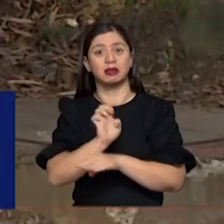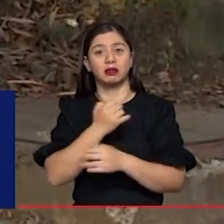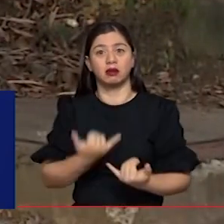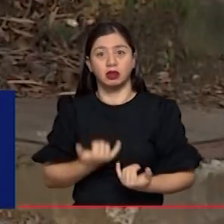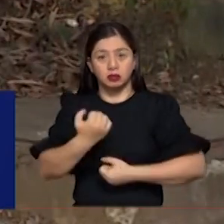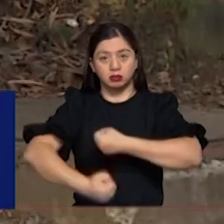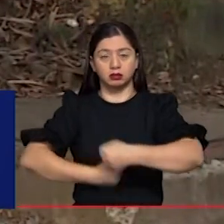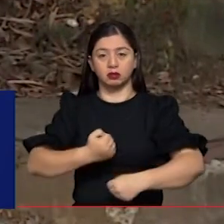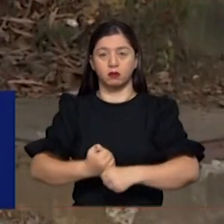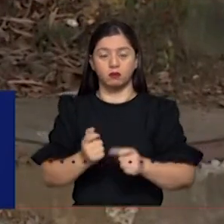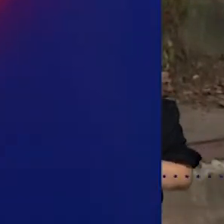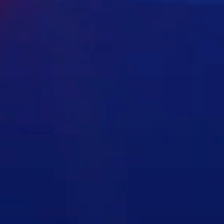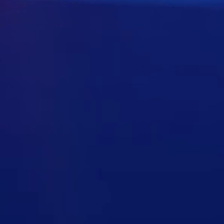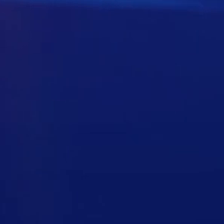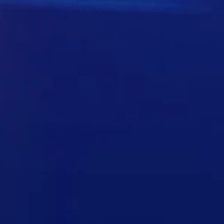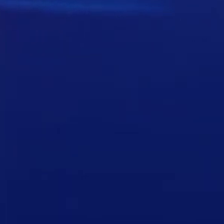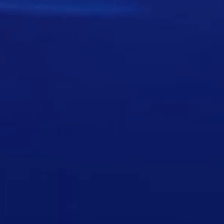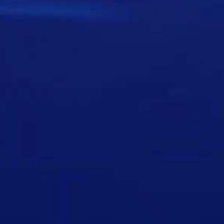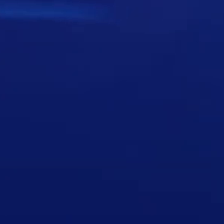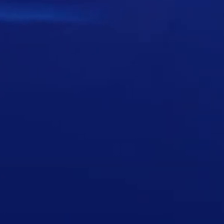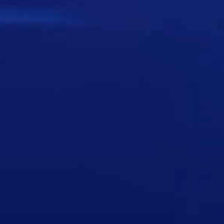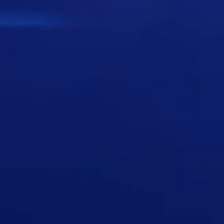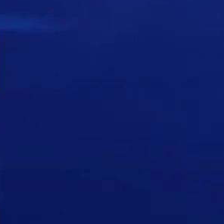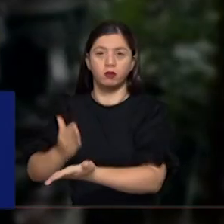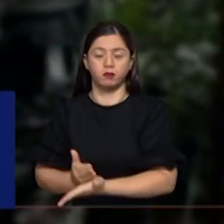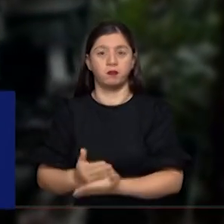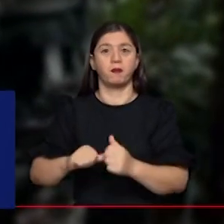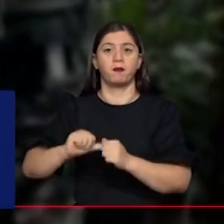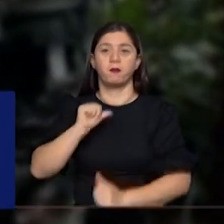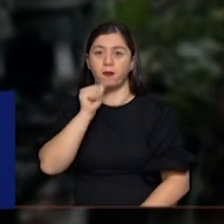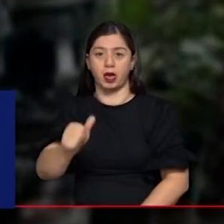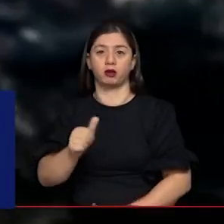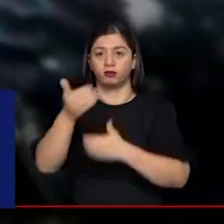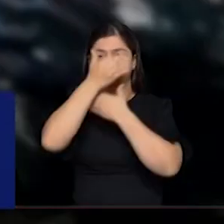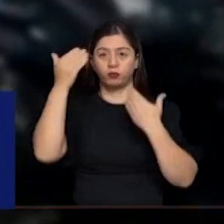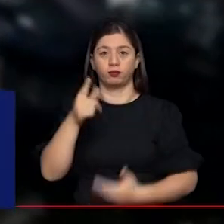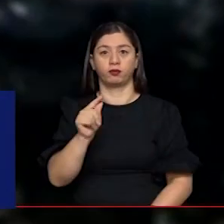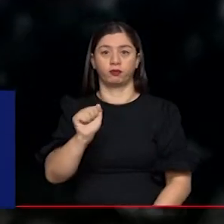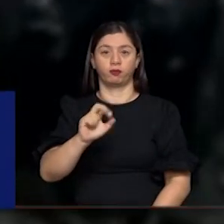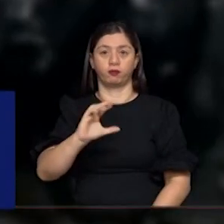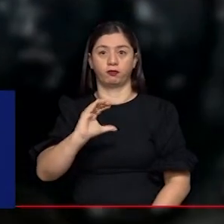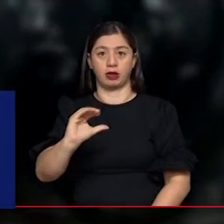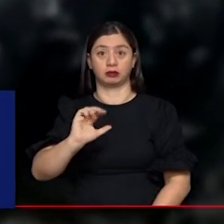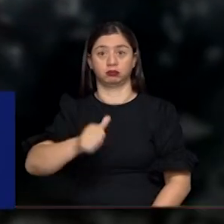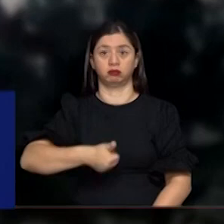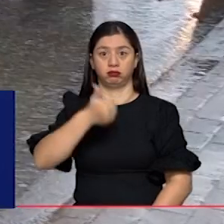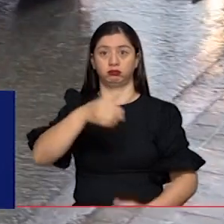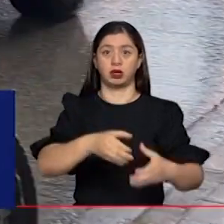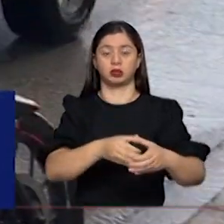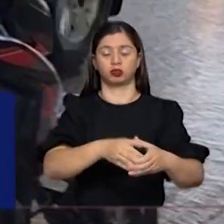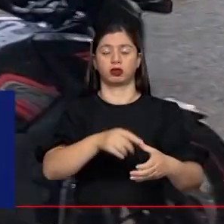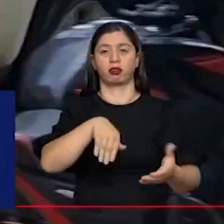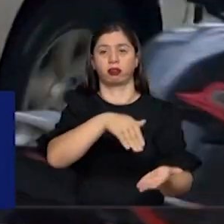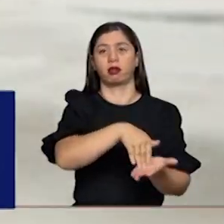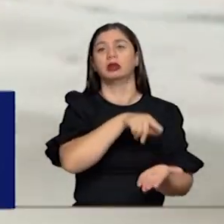y que la mayoría de estas acciones fueron cometidas por parte de las disidencias de las FARC, específicamente por el Estado Mayor Central, y aquí en el